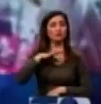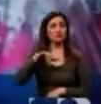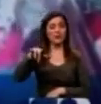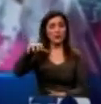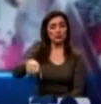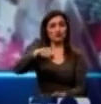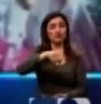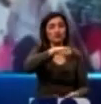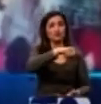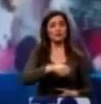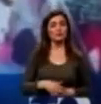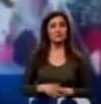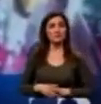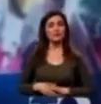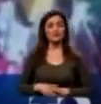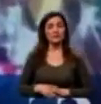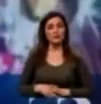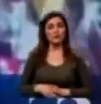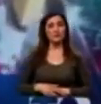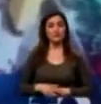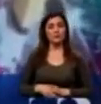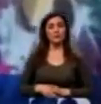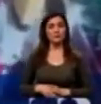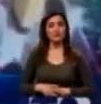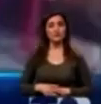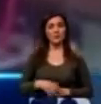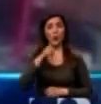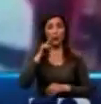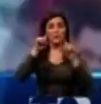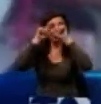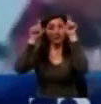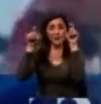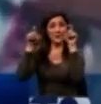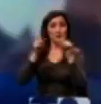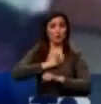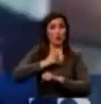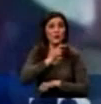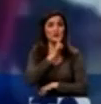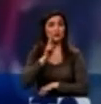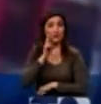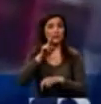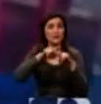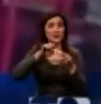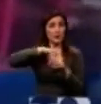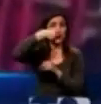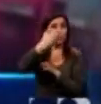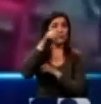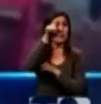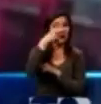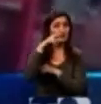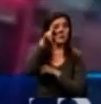de ellos. Mientras esto ocurría, el empresario cuencano estaba sentado en una mesa afuera del